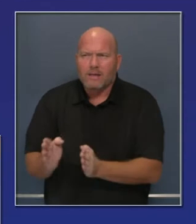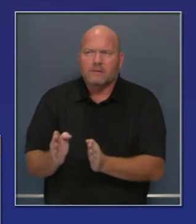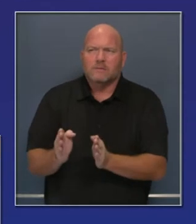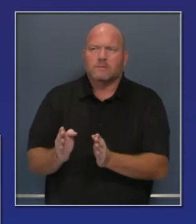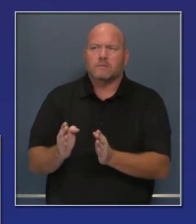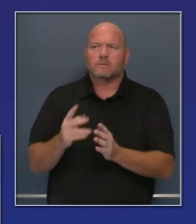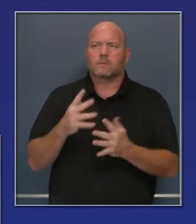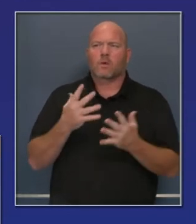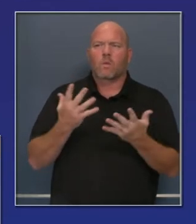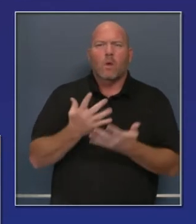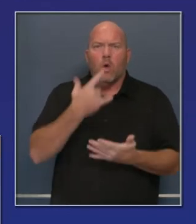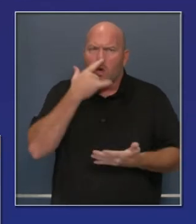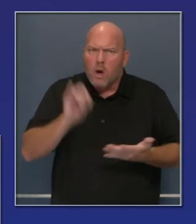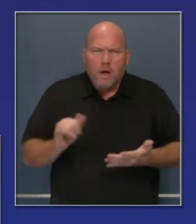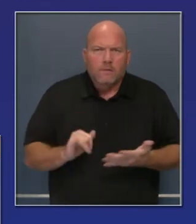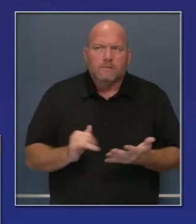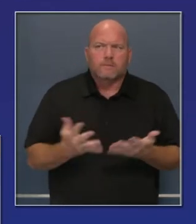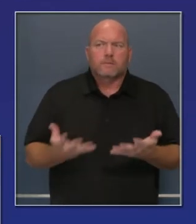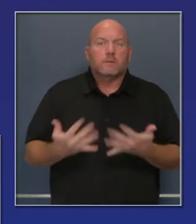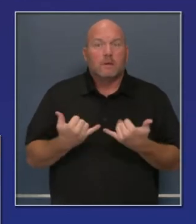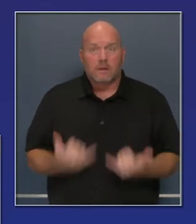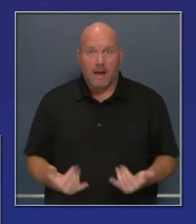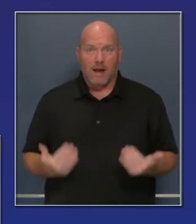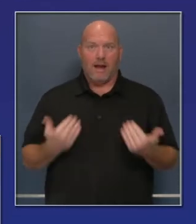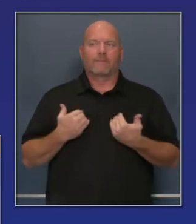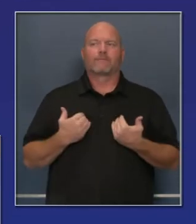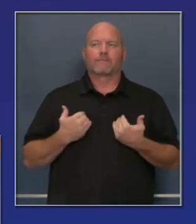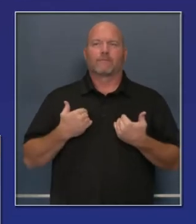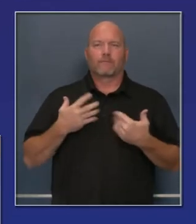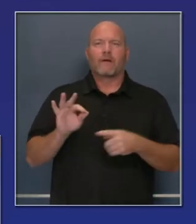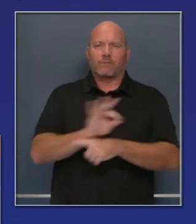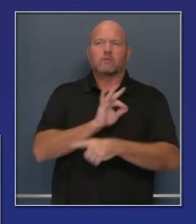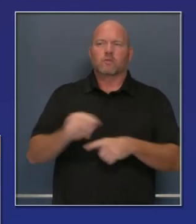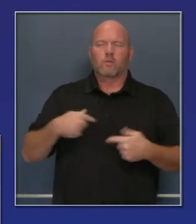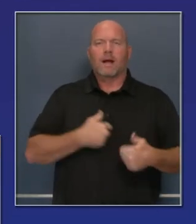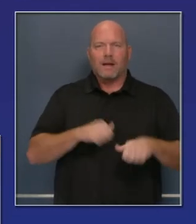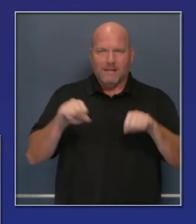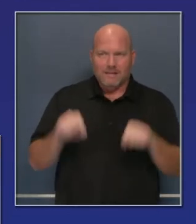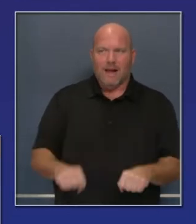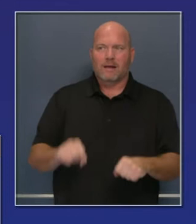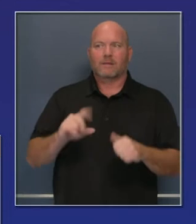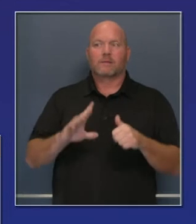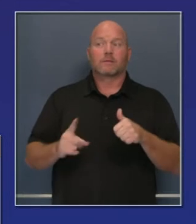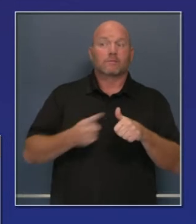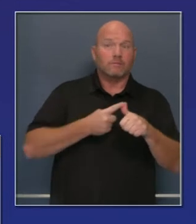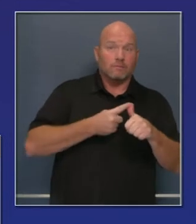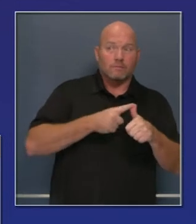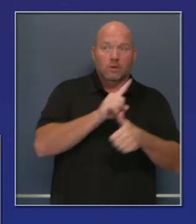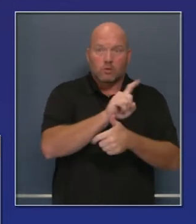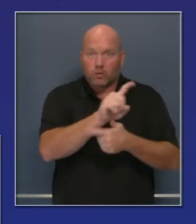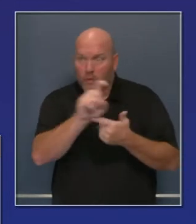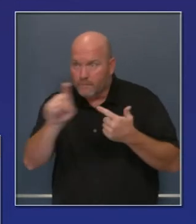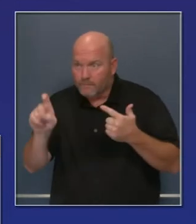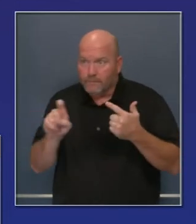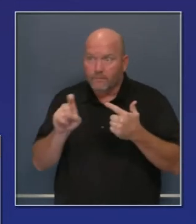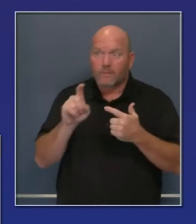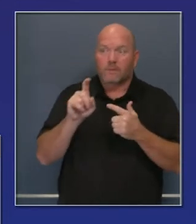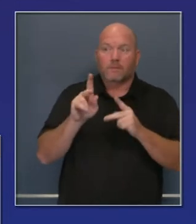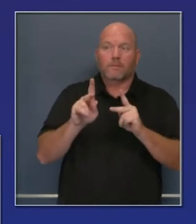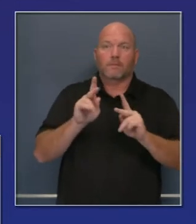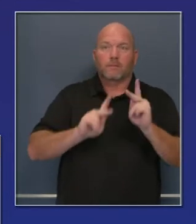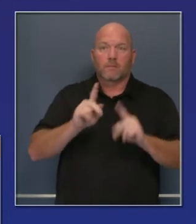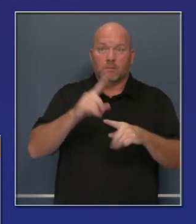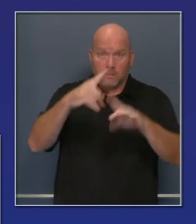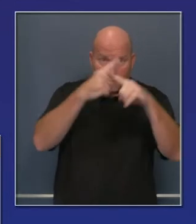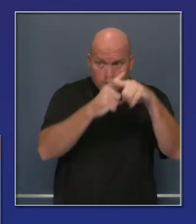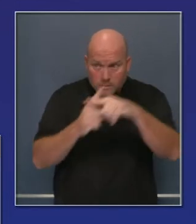casos y la información de rastreo de casos. Ahora hay una función que nos permite hacer una encuesta adicional de individuos que hayan